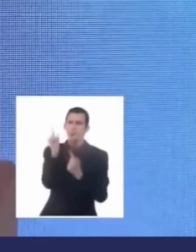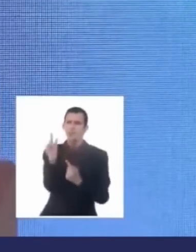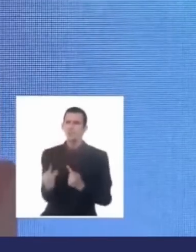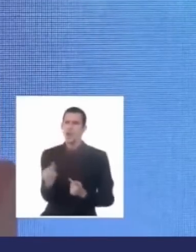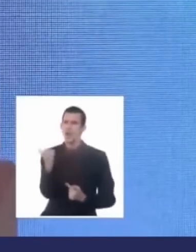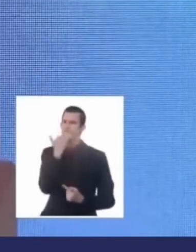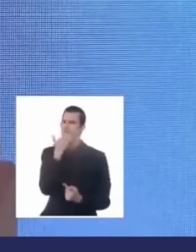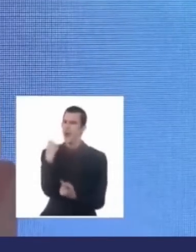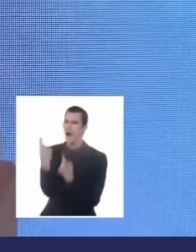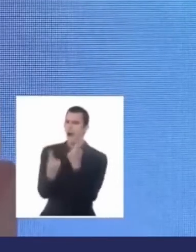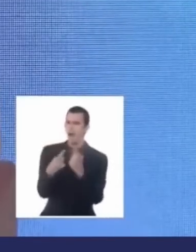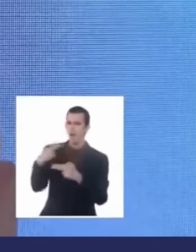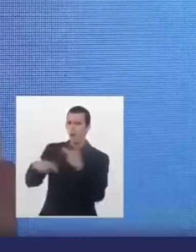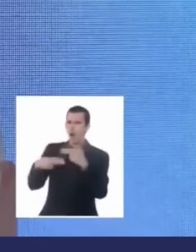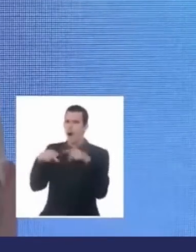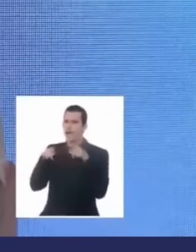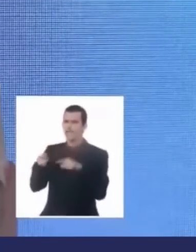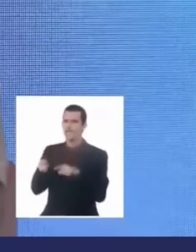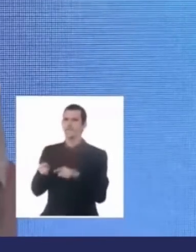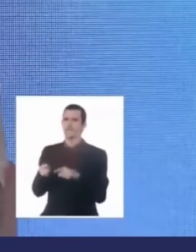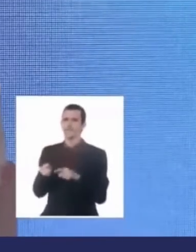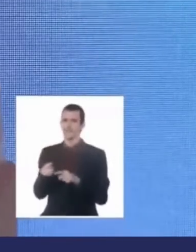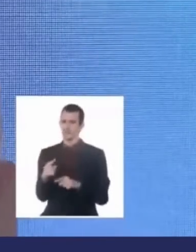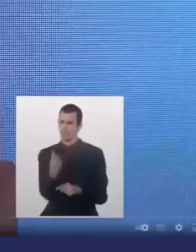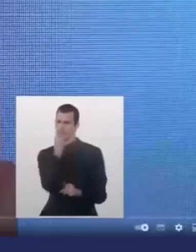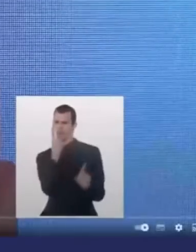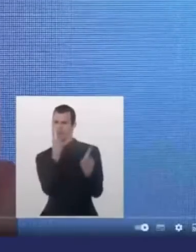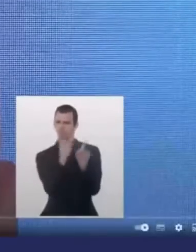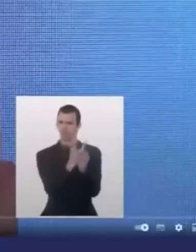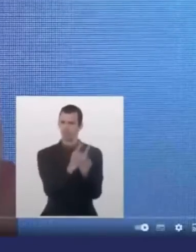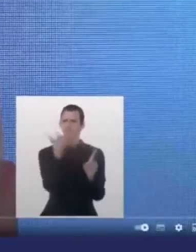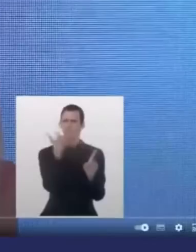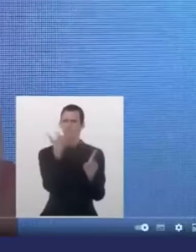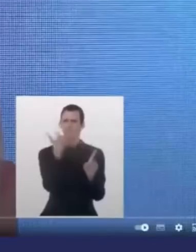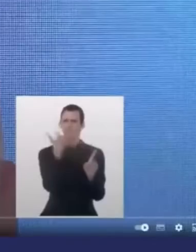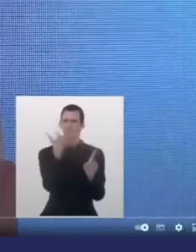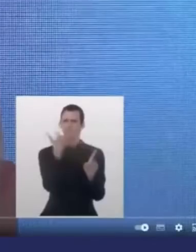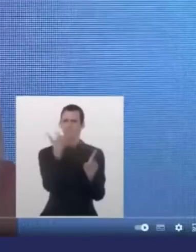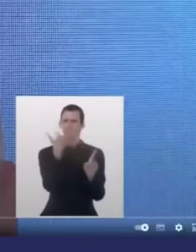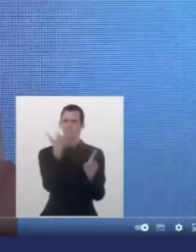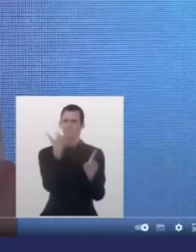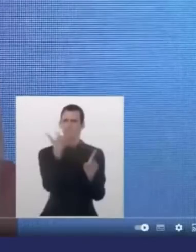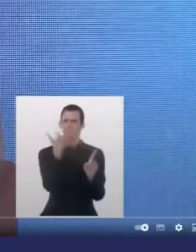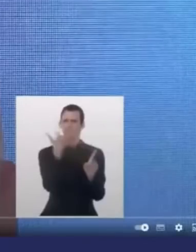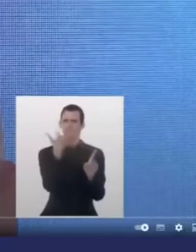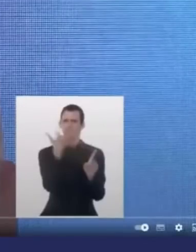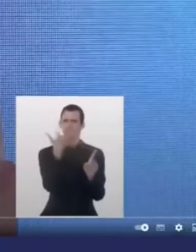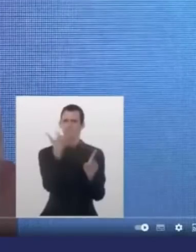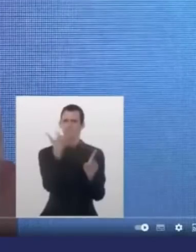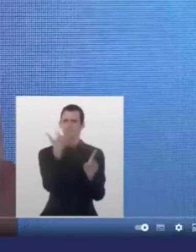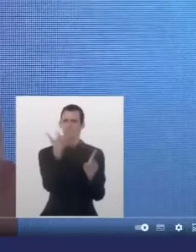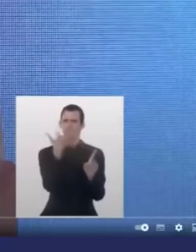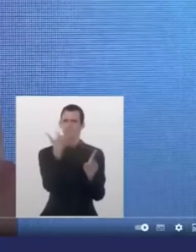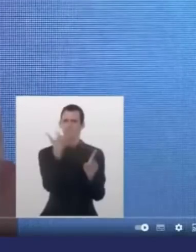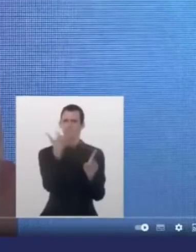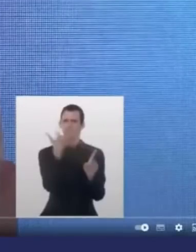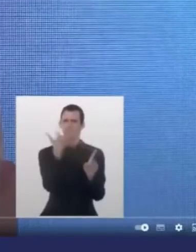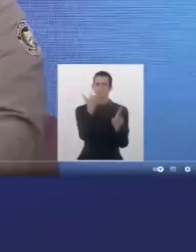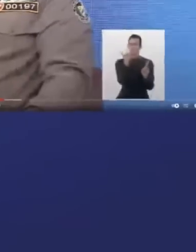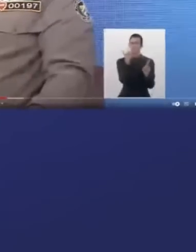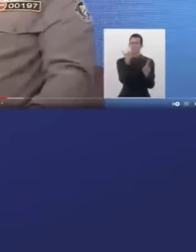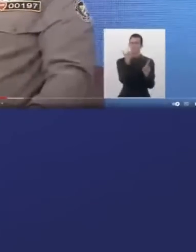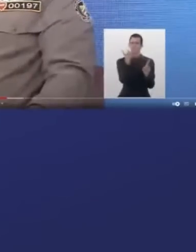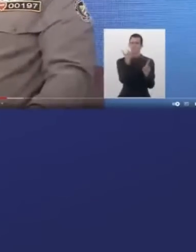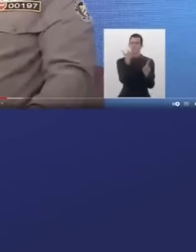por la llamada de emergencia que no vaya a ser que se nos pase por alto el primer papel que tiene la policía